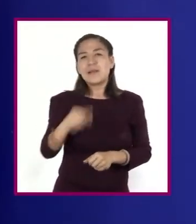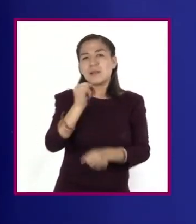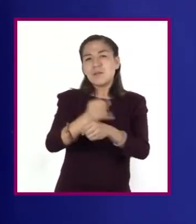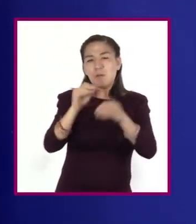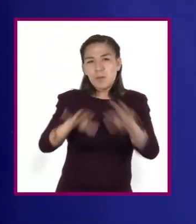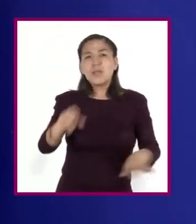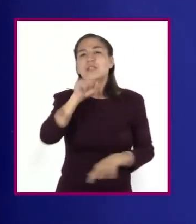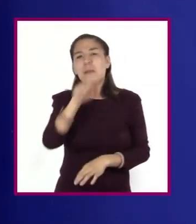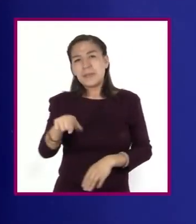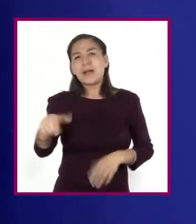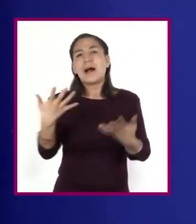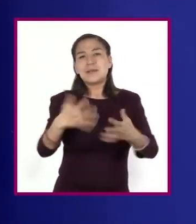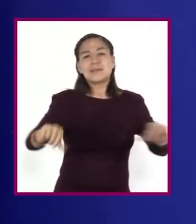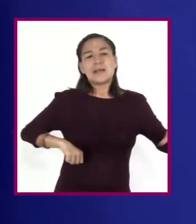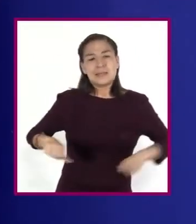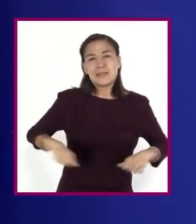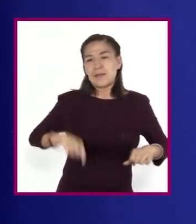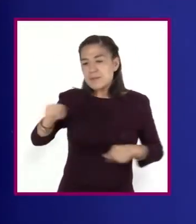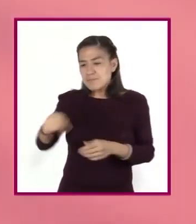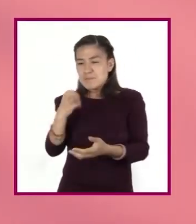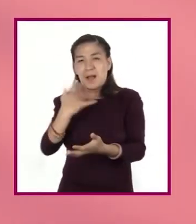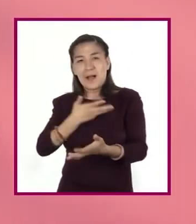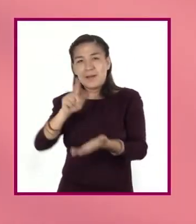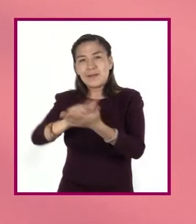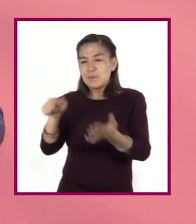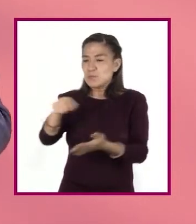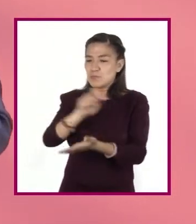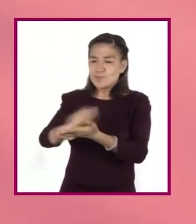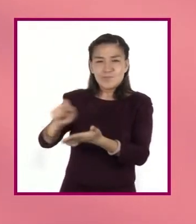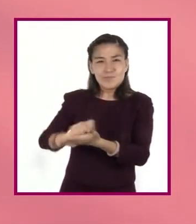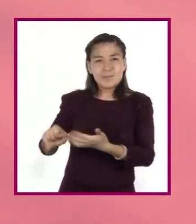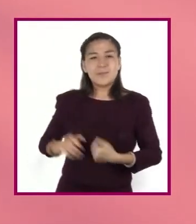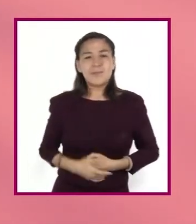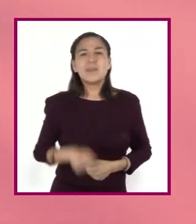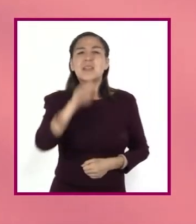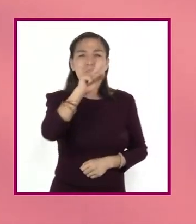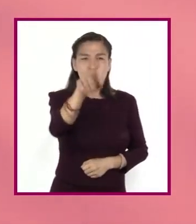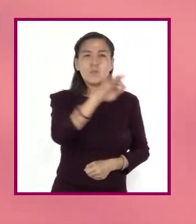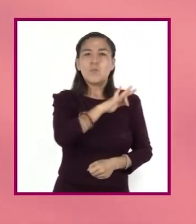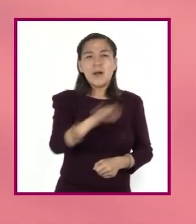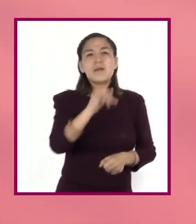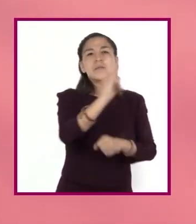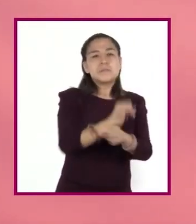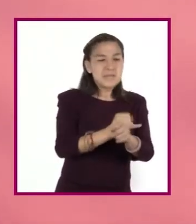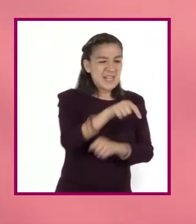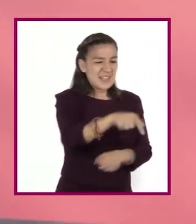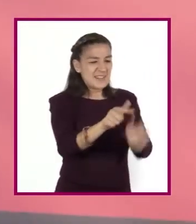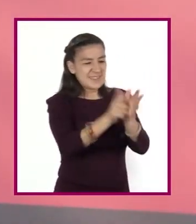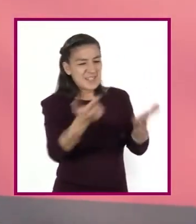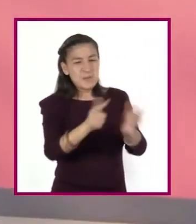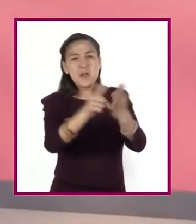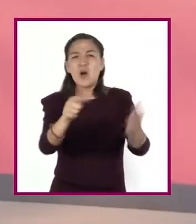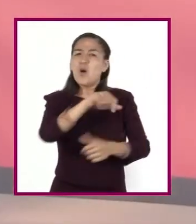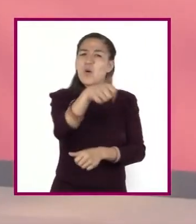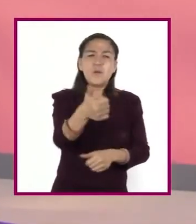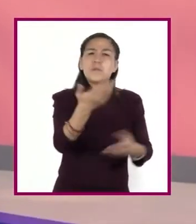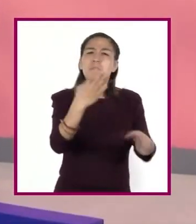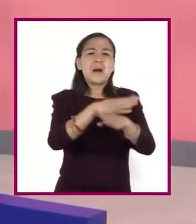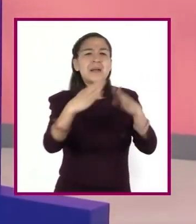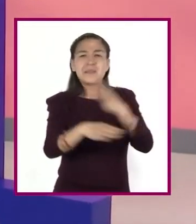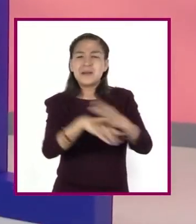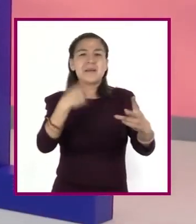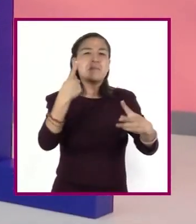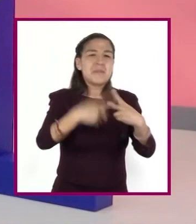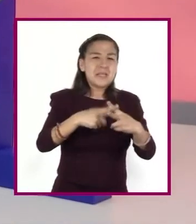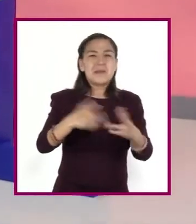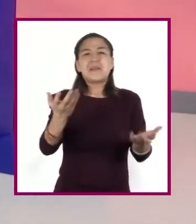y realicen los ejercicios que se les plantean. También pueden hacerlo explorando textos de libros de otras asignaturas y